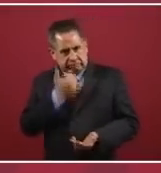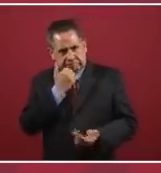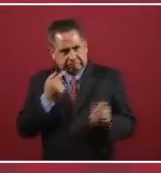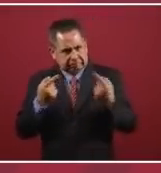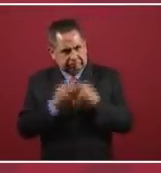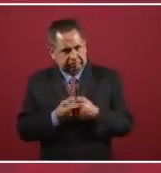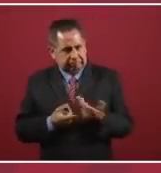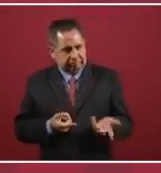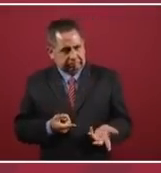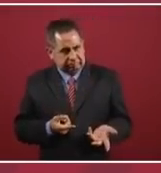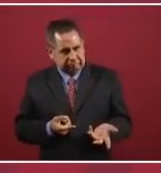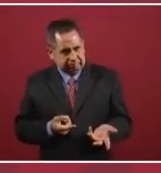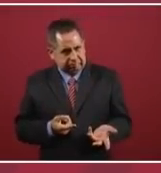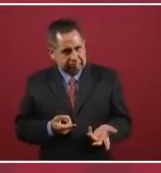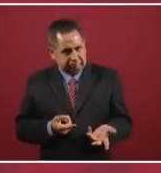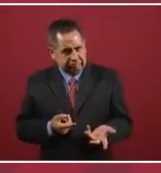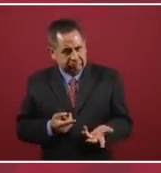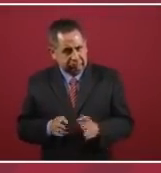a Pemex.